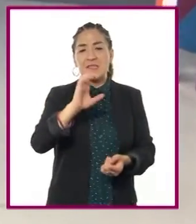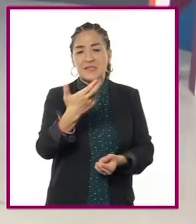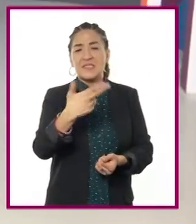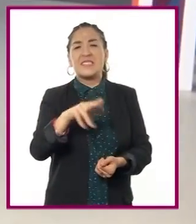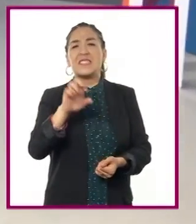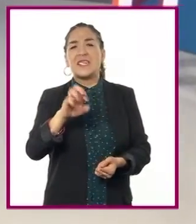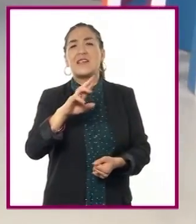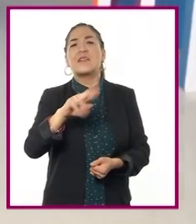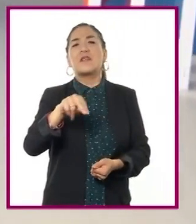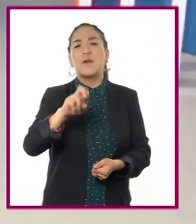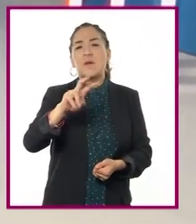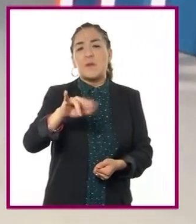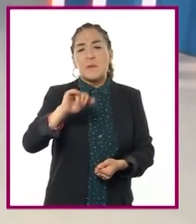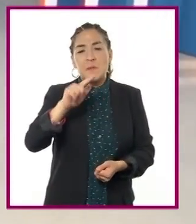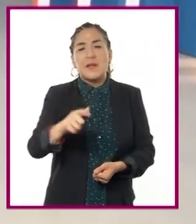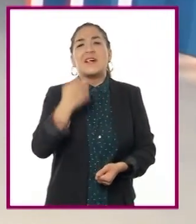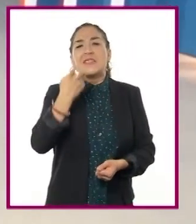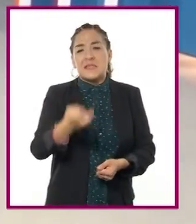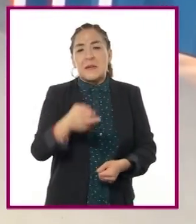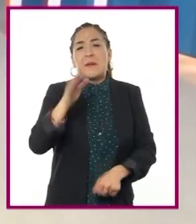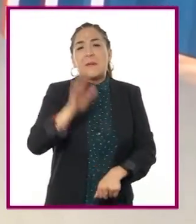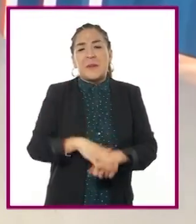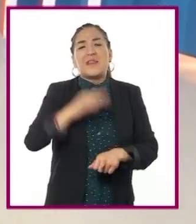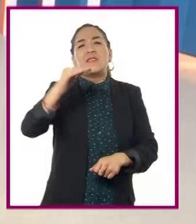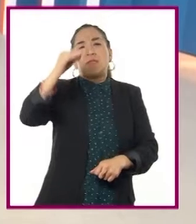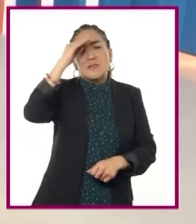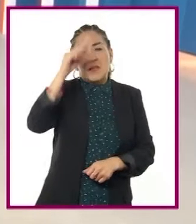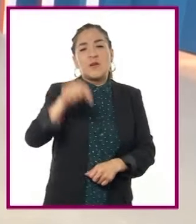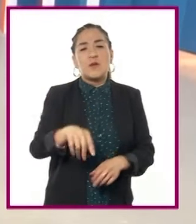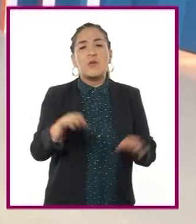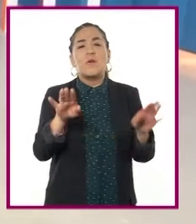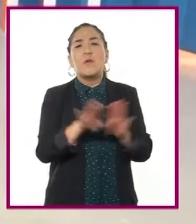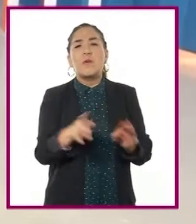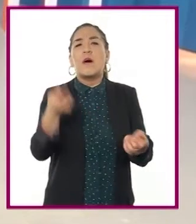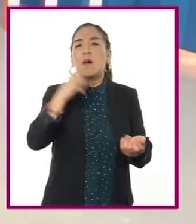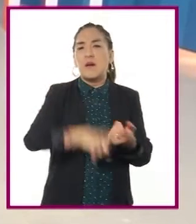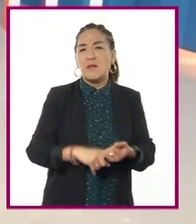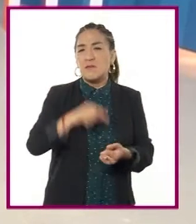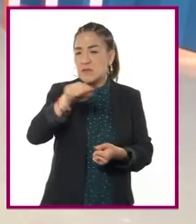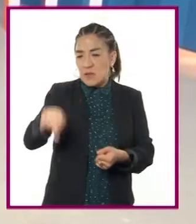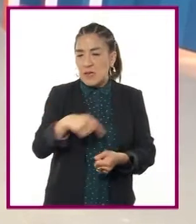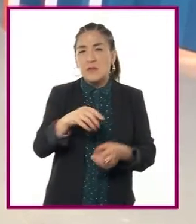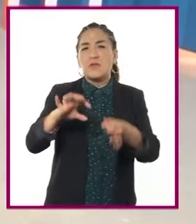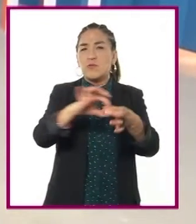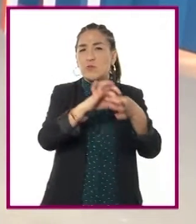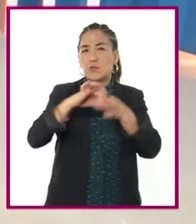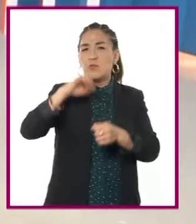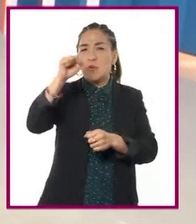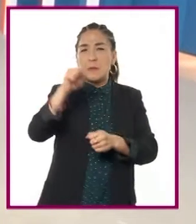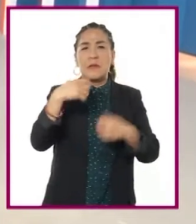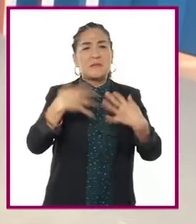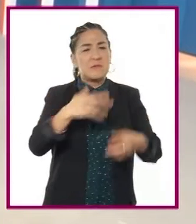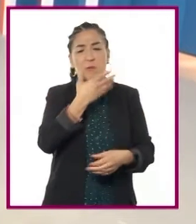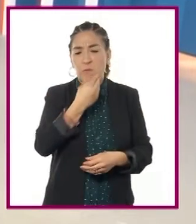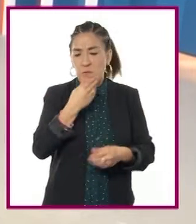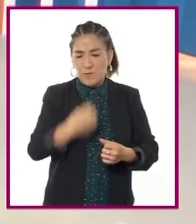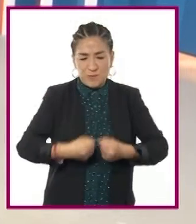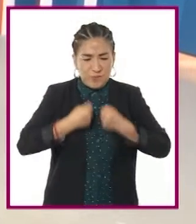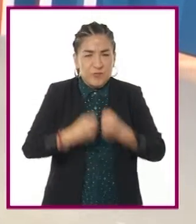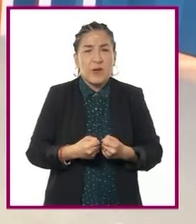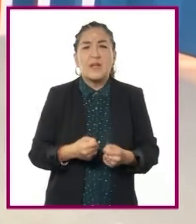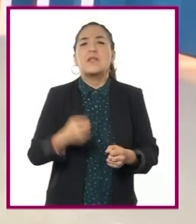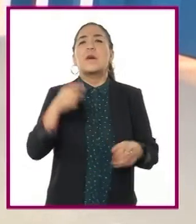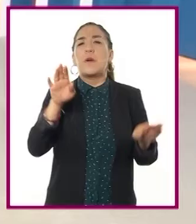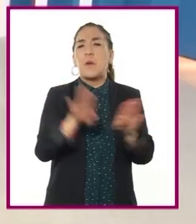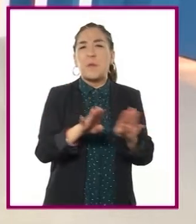cuesta todavía más hacerse a la idea de cómo los hombres fuertes de la Unión Soviética trataron de evitar por